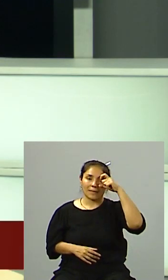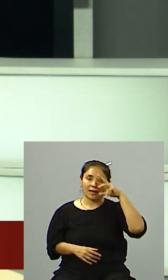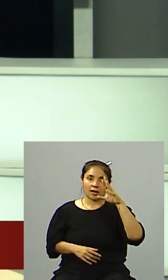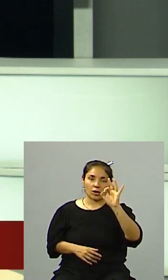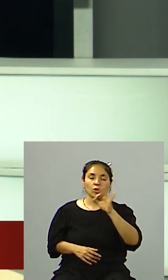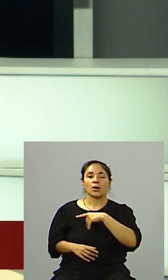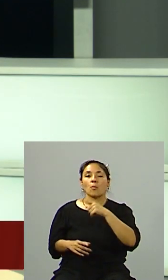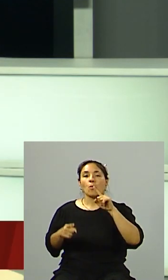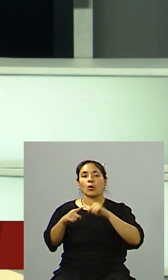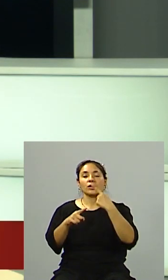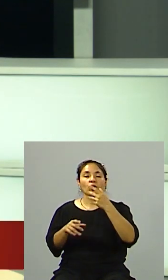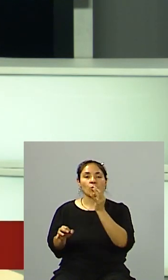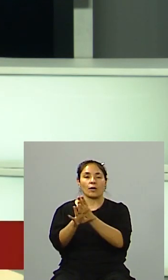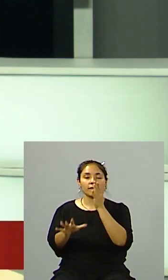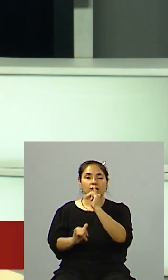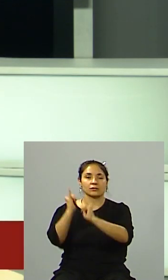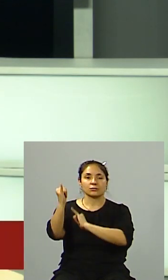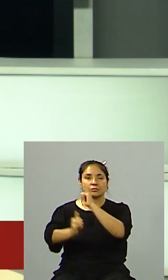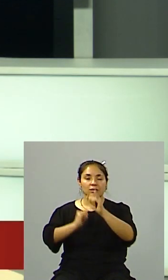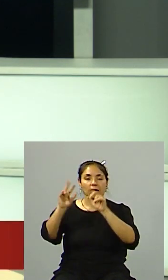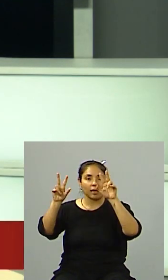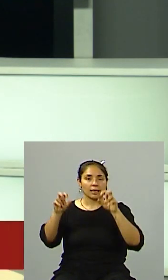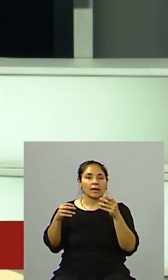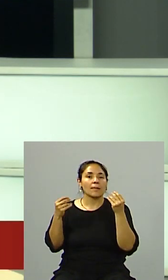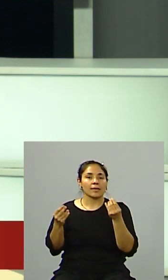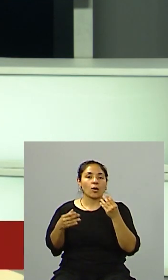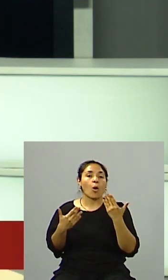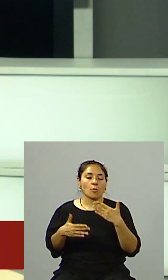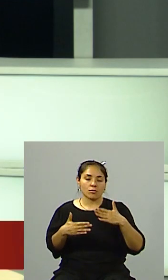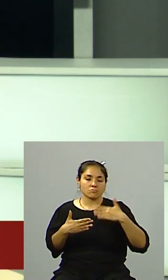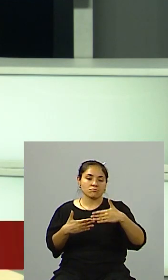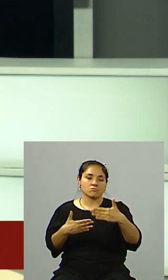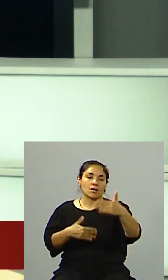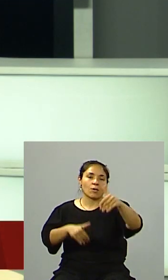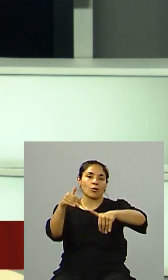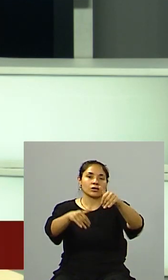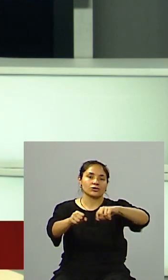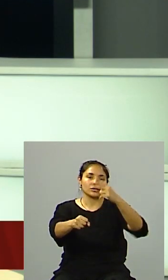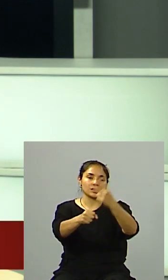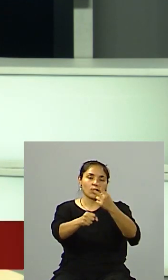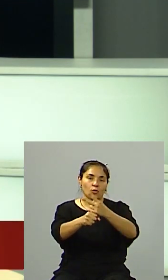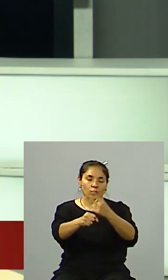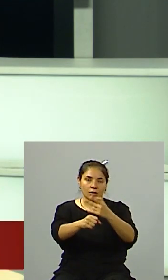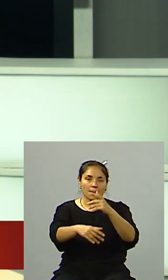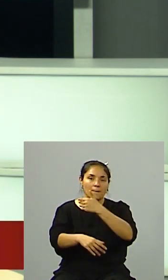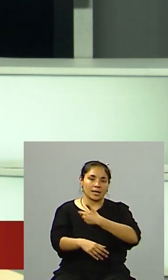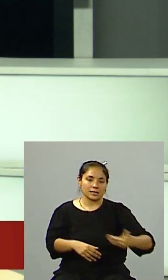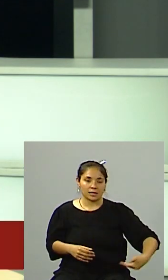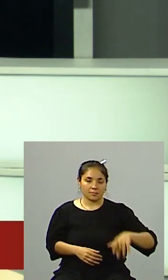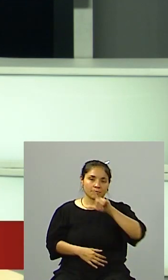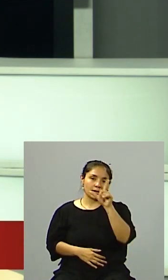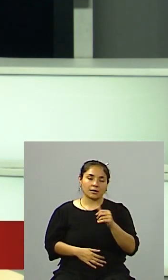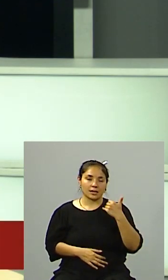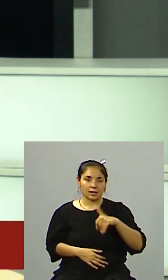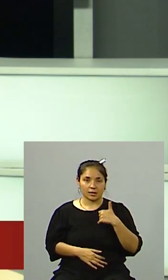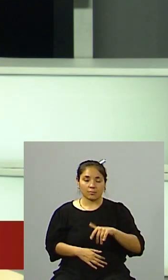bueno, haciendo una evaluación de cómo está el panorama a nada, ¿no? A días de lo que va a ser esta elección presidencial en la República